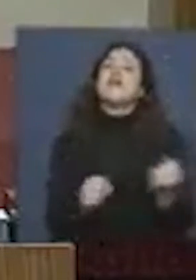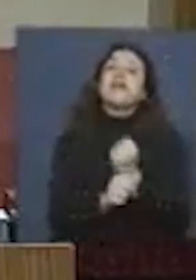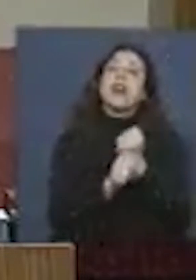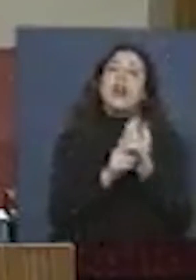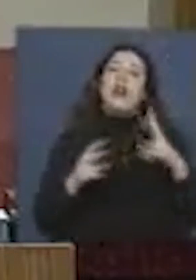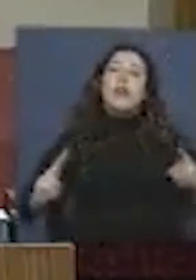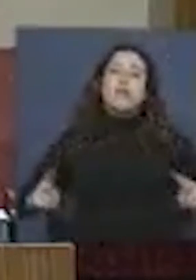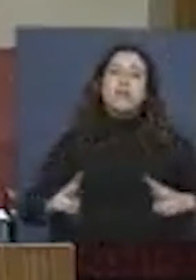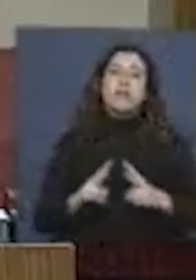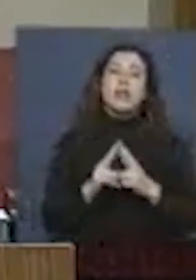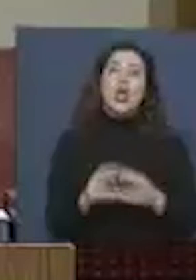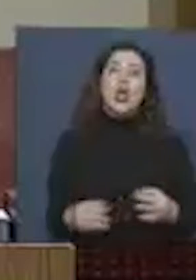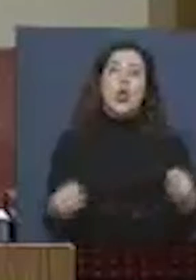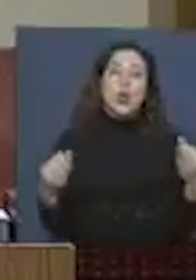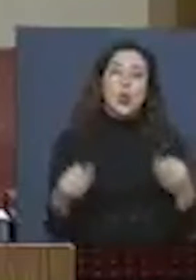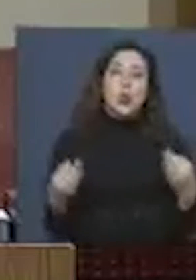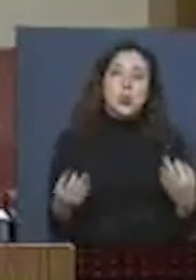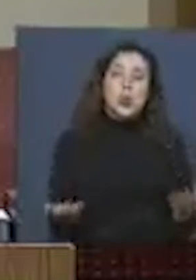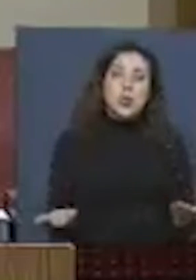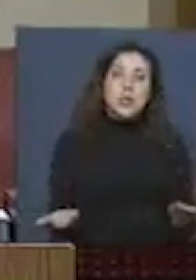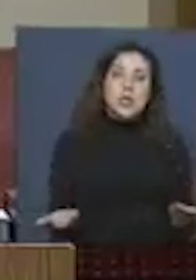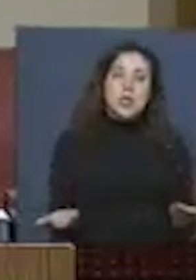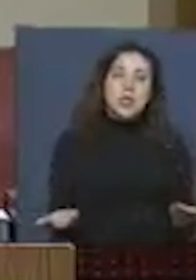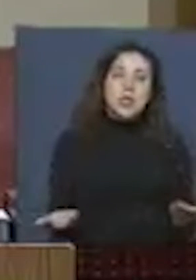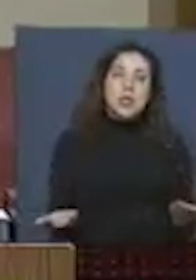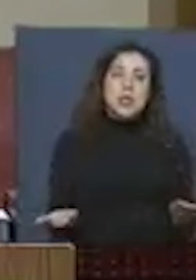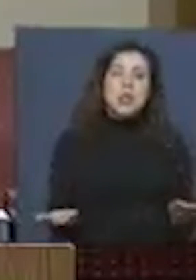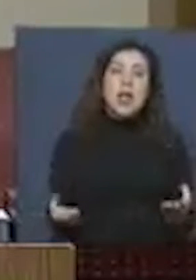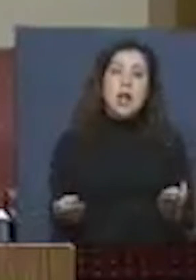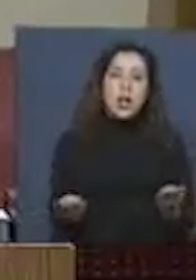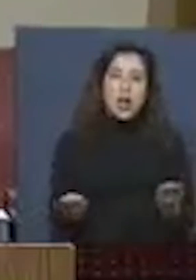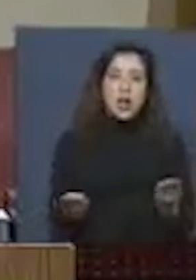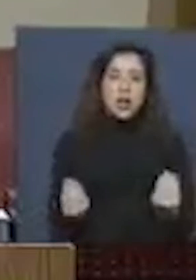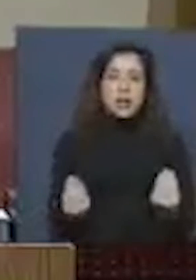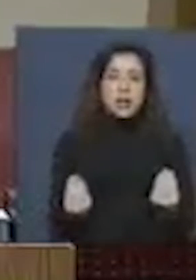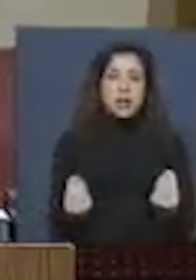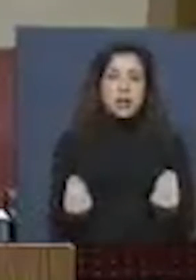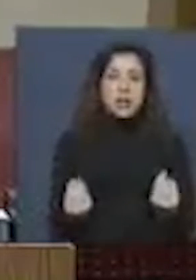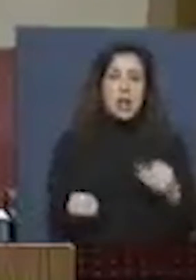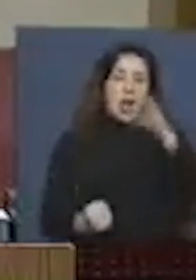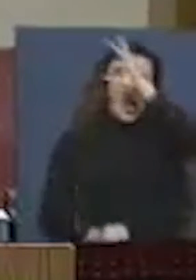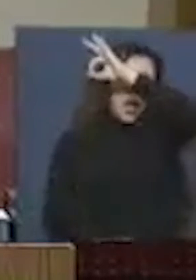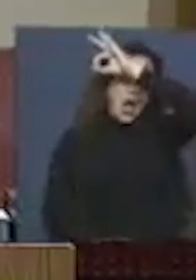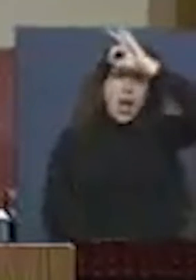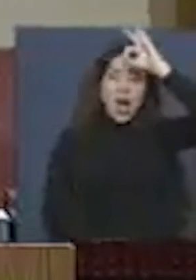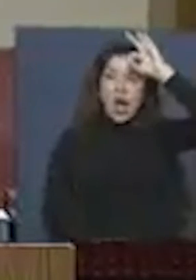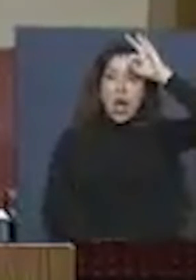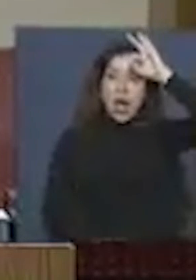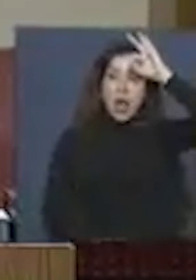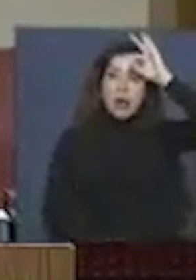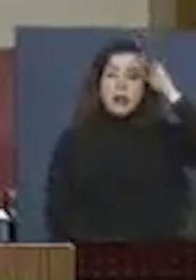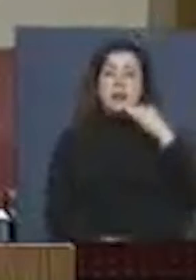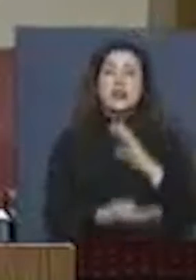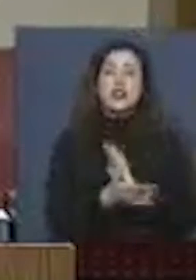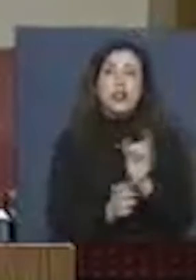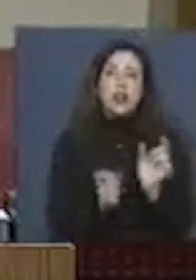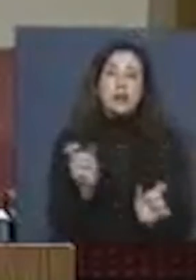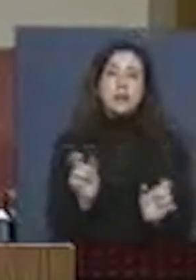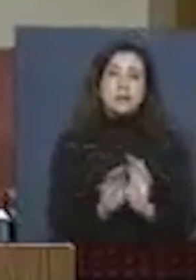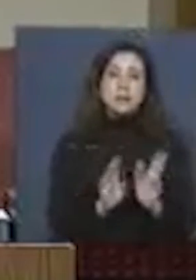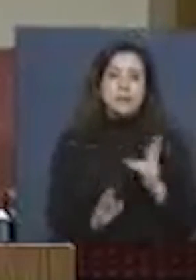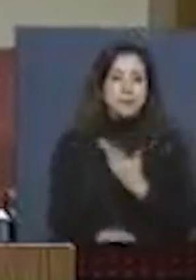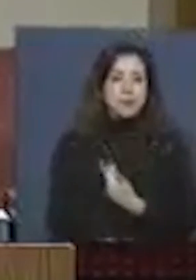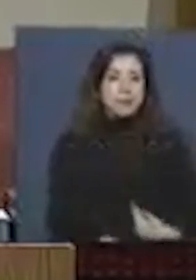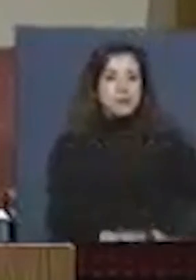construcción de una justicia que es necesaria en la región de la Araucanía y por supuesto para toda su gente. He dicho,